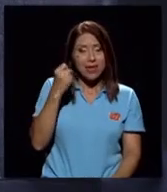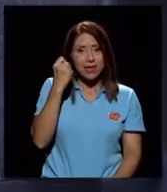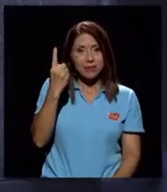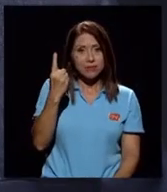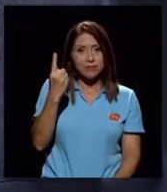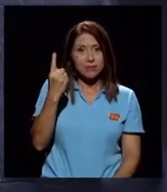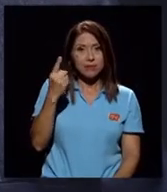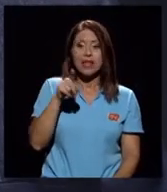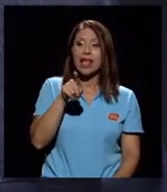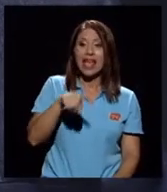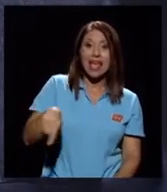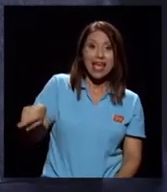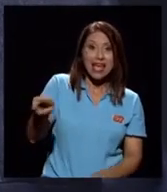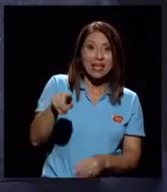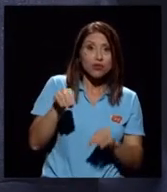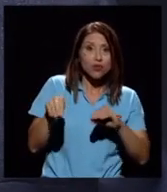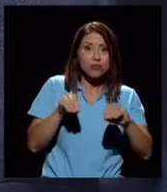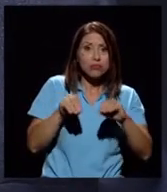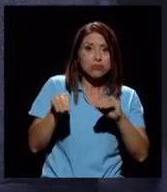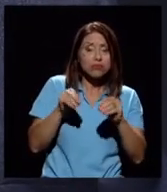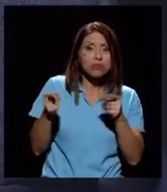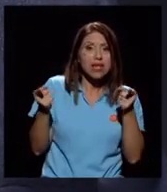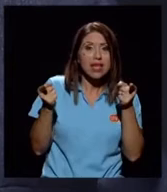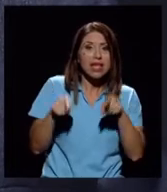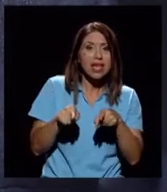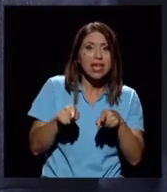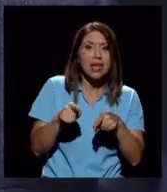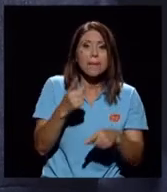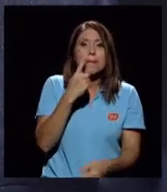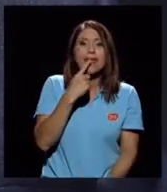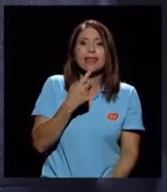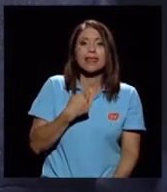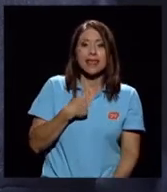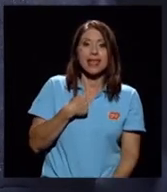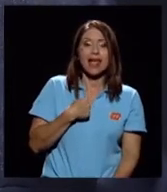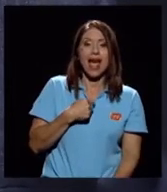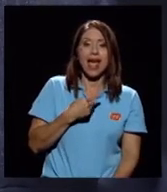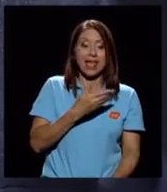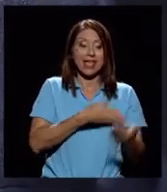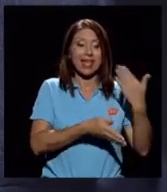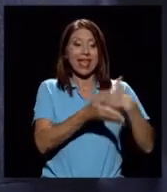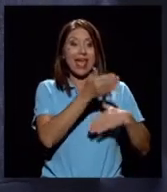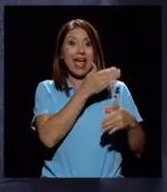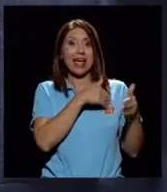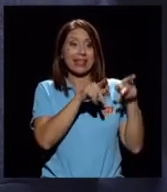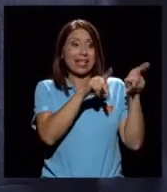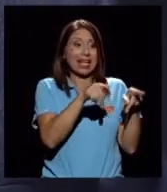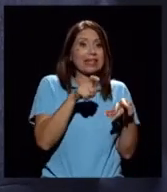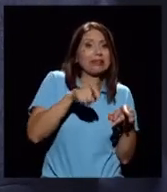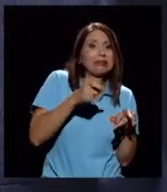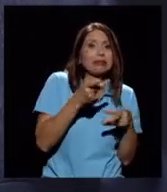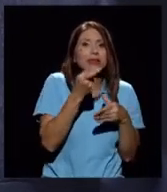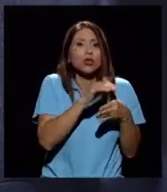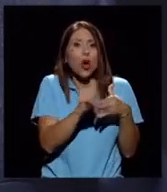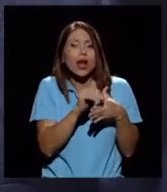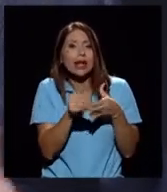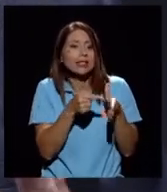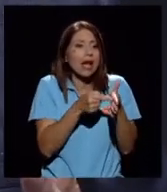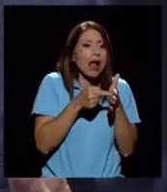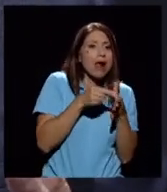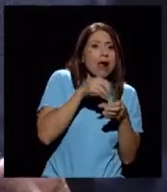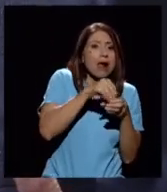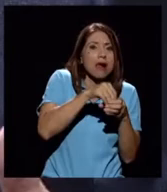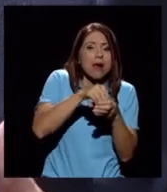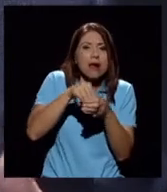me indica que esa riqueza demanda que presionó el tipo de cambio era una demanda en